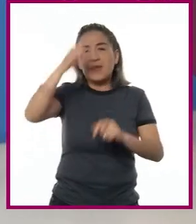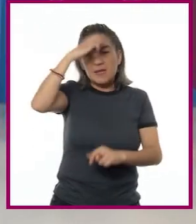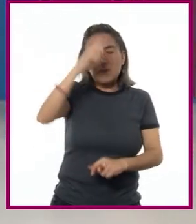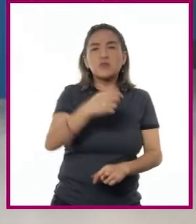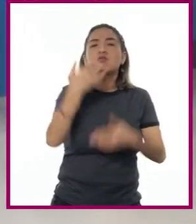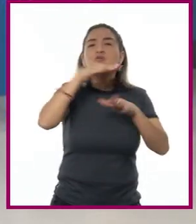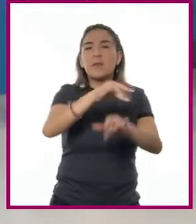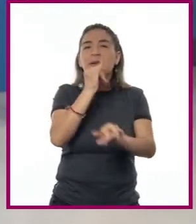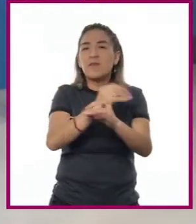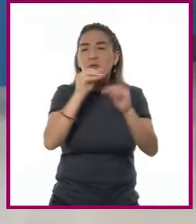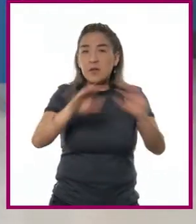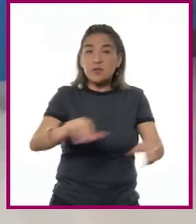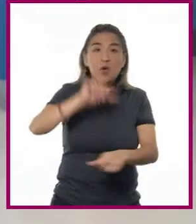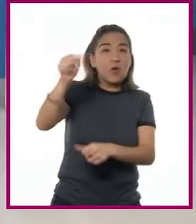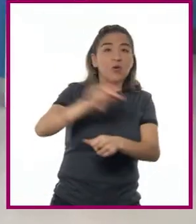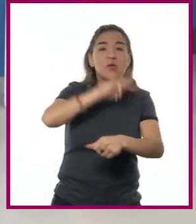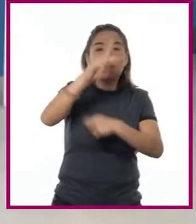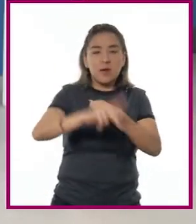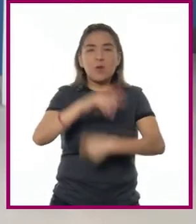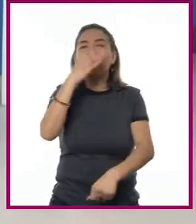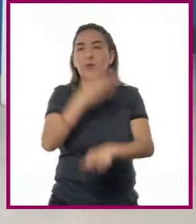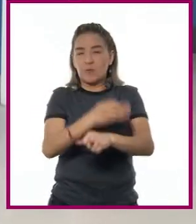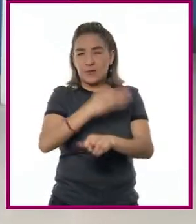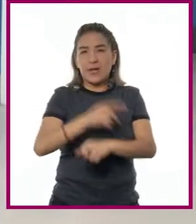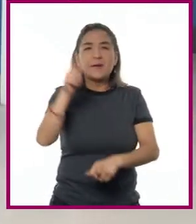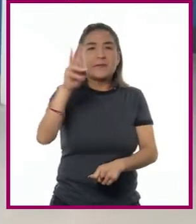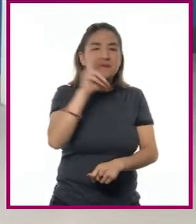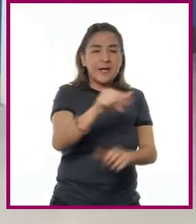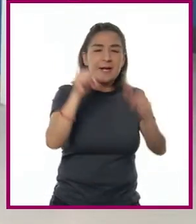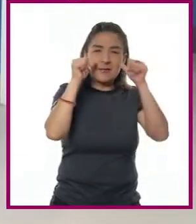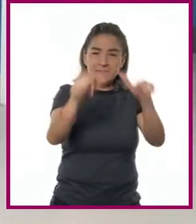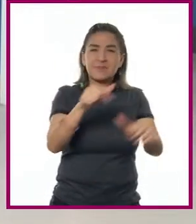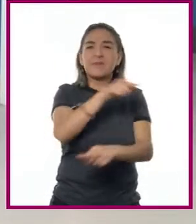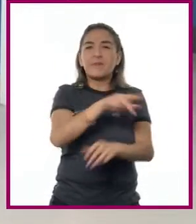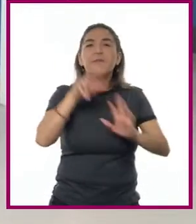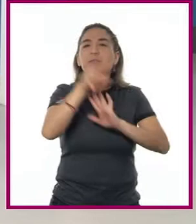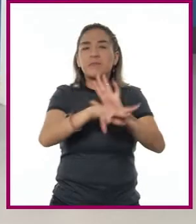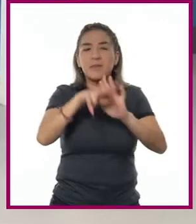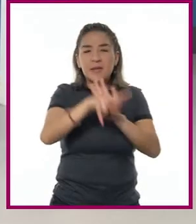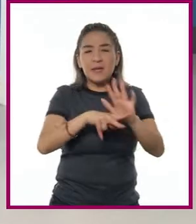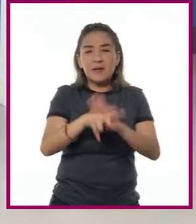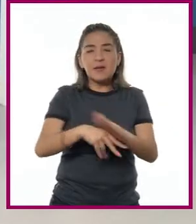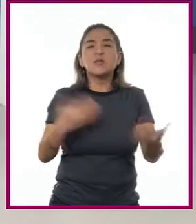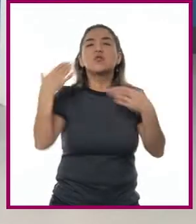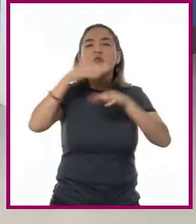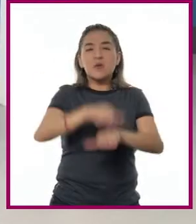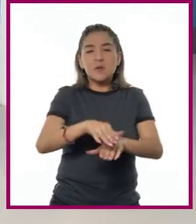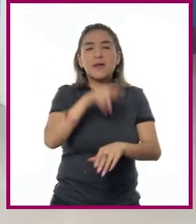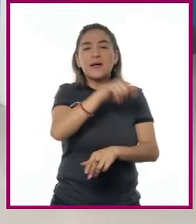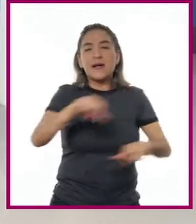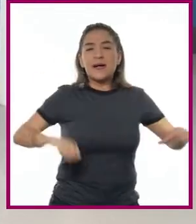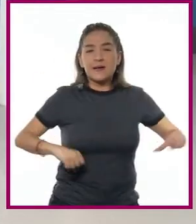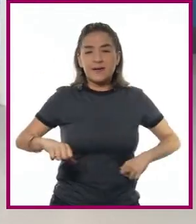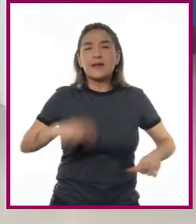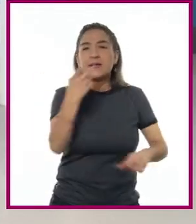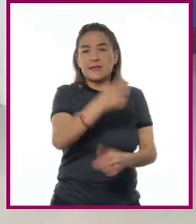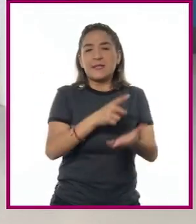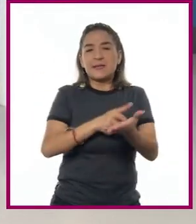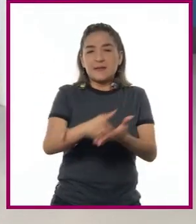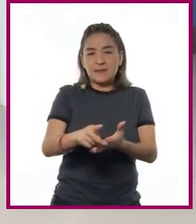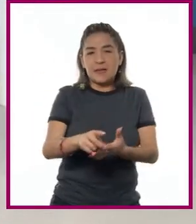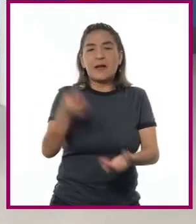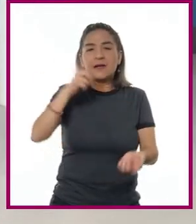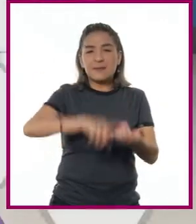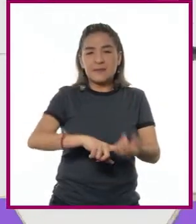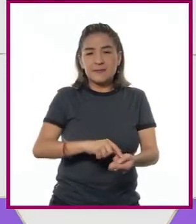la información en otros países, pongamos atención en el siguiente recurso audiovisual sobre el ejercicio de este derecho en